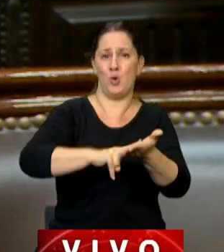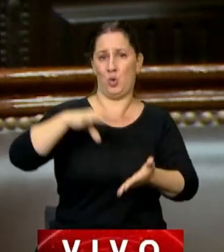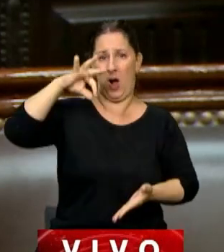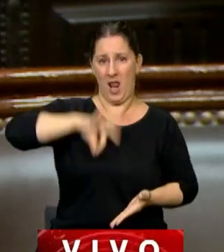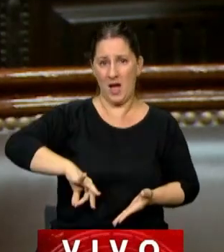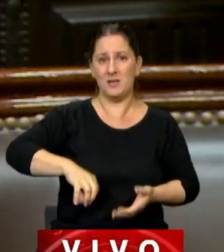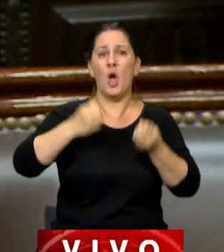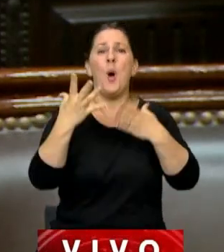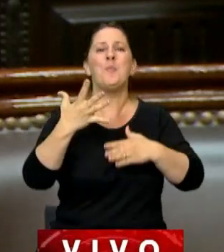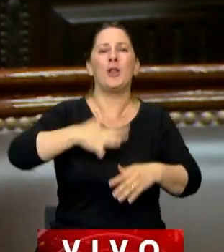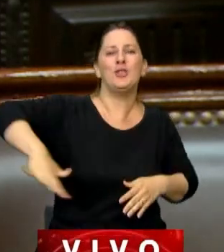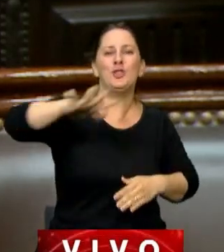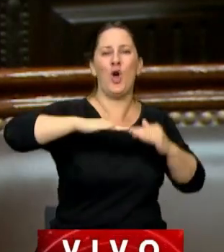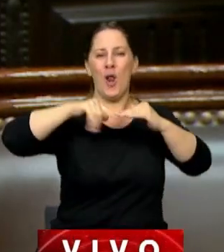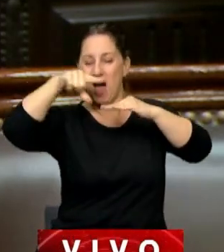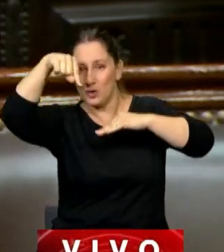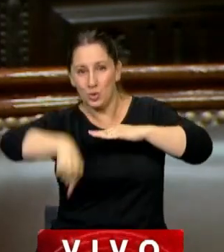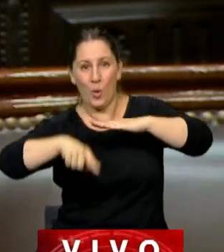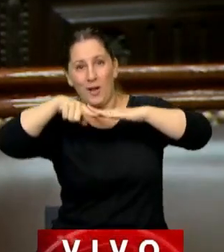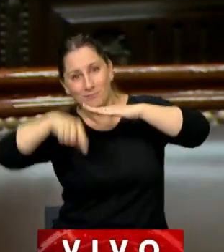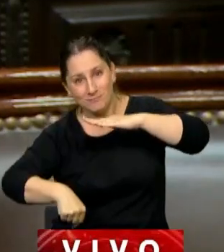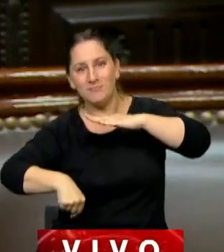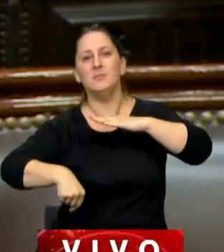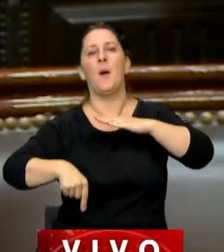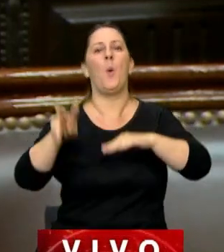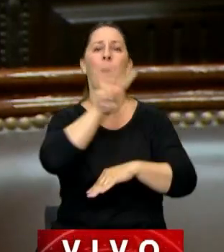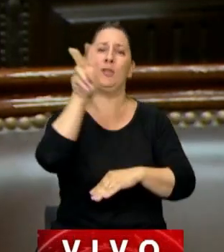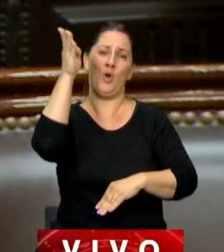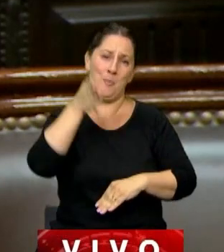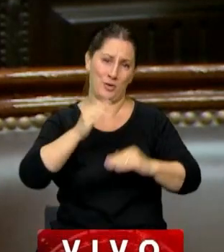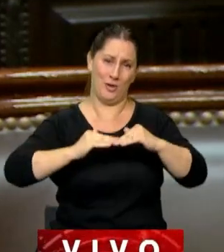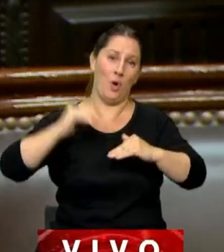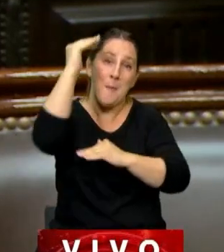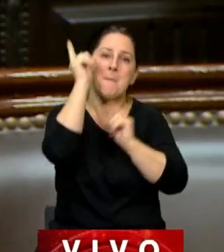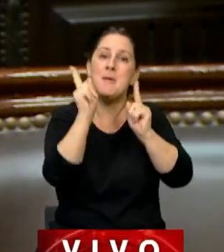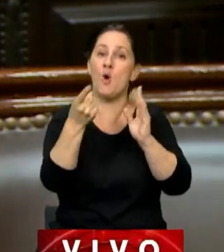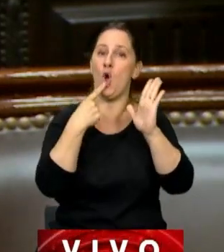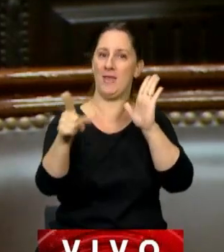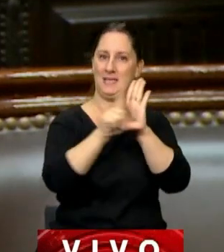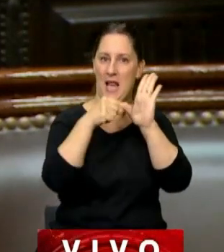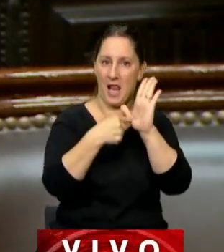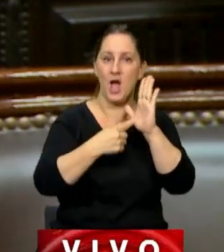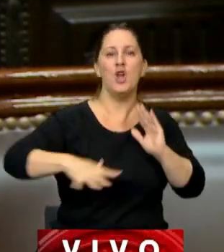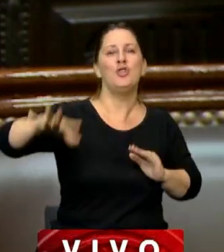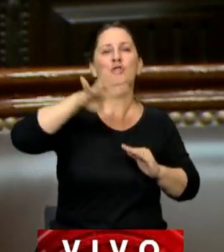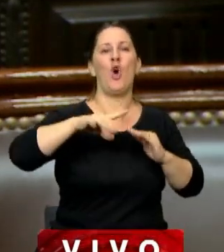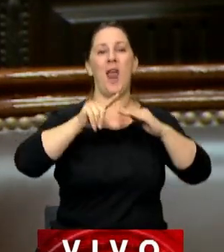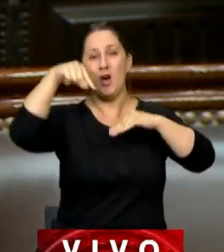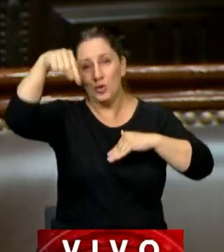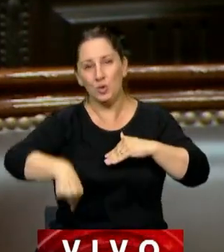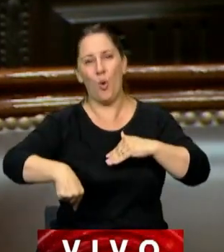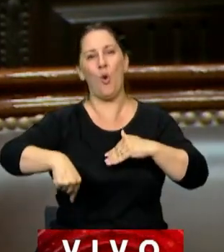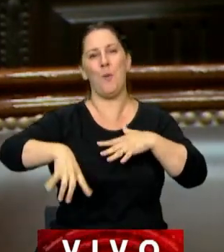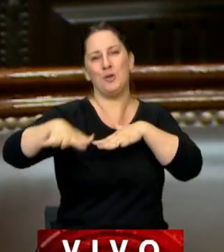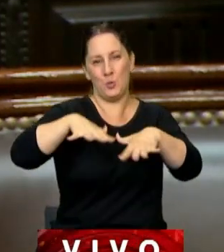realidad la zona desfavorable, por supuesto que supera este 22% que establece la ley. La zona desfavorable tiene